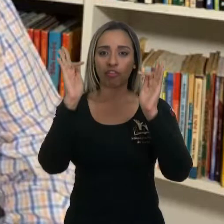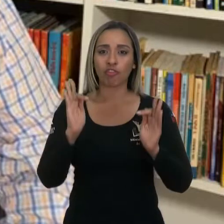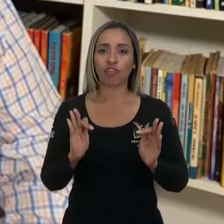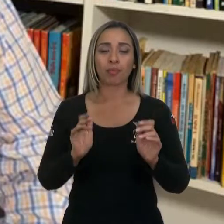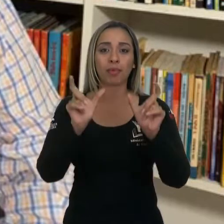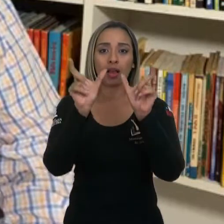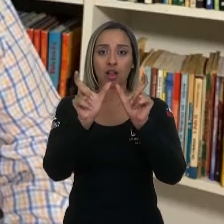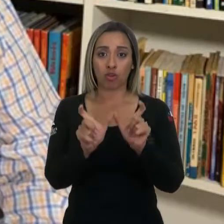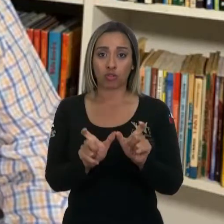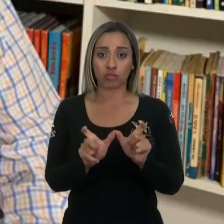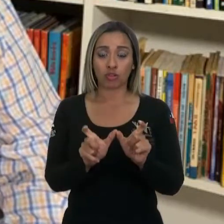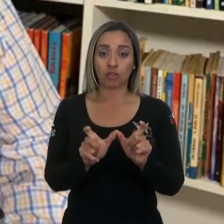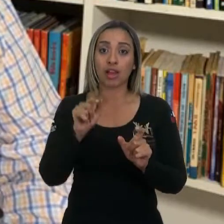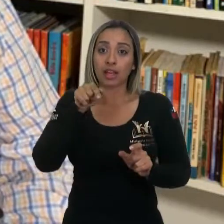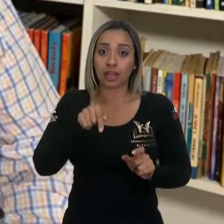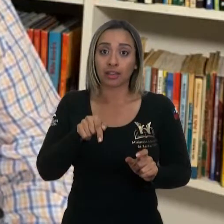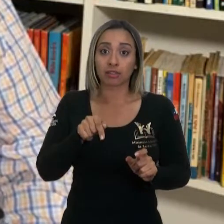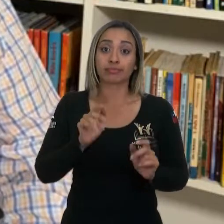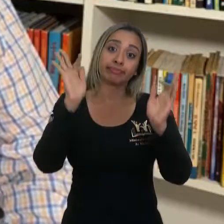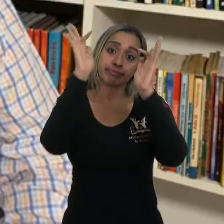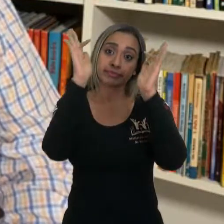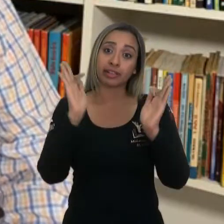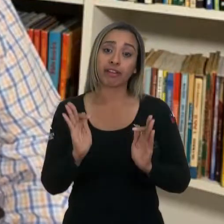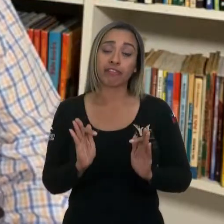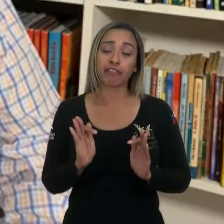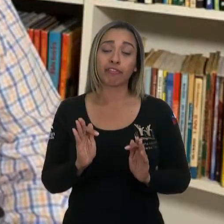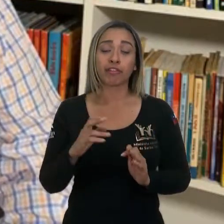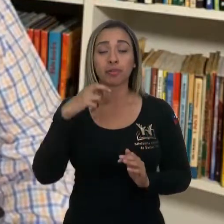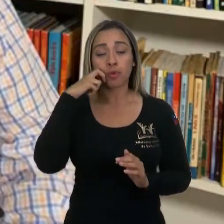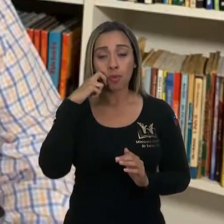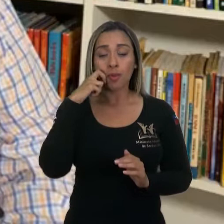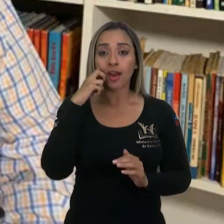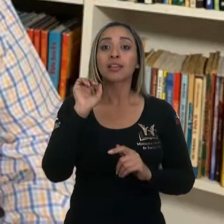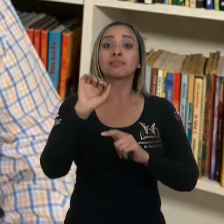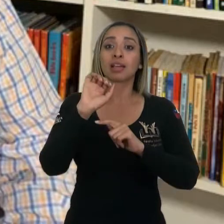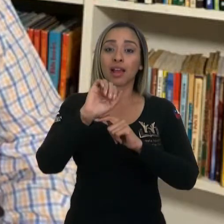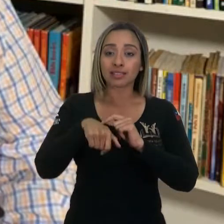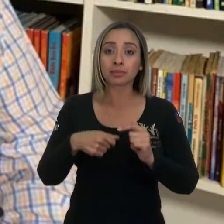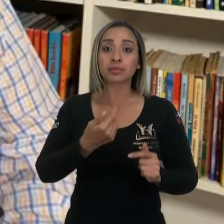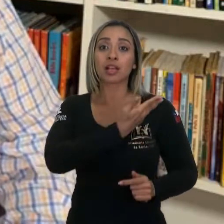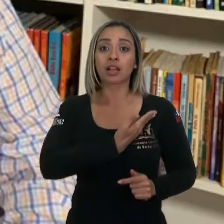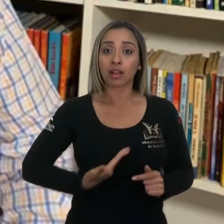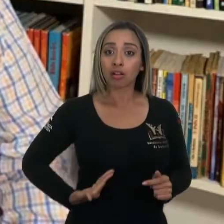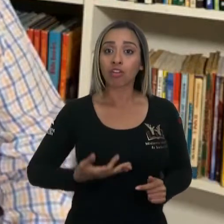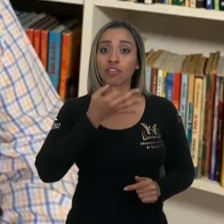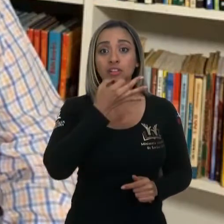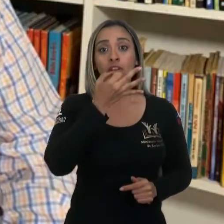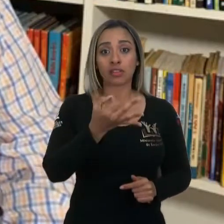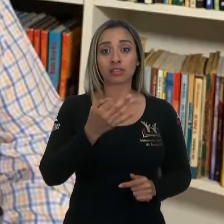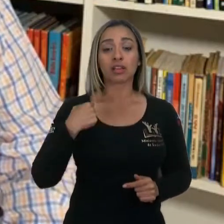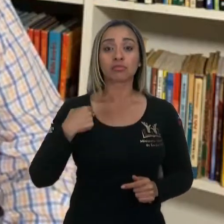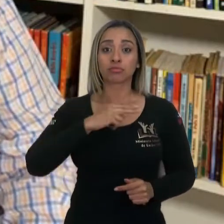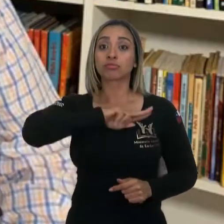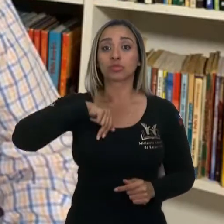de controlar esta situación desde el punto de vista humano es seguir las instrucciones que las autoridades están